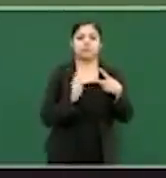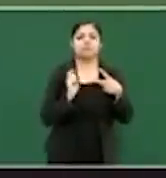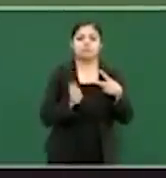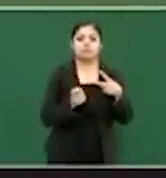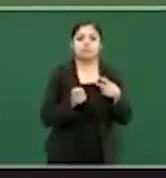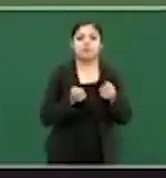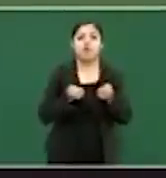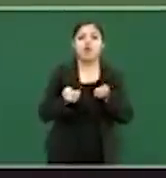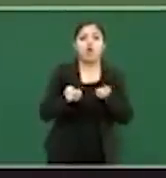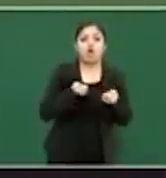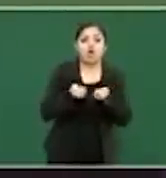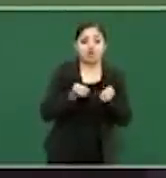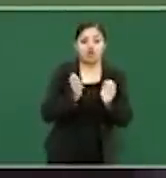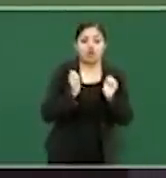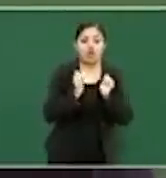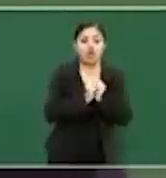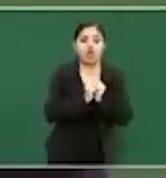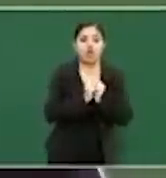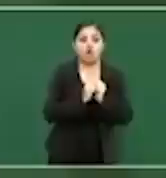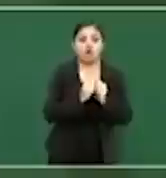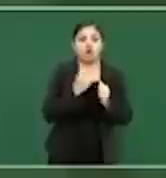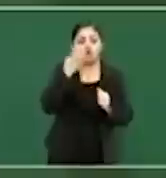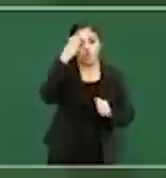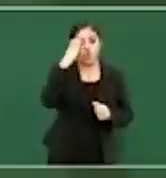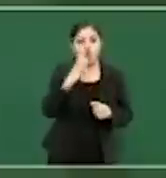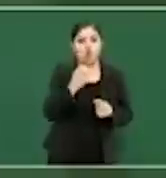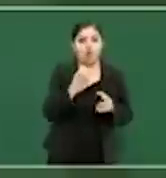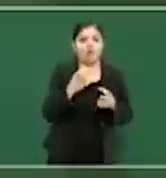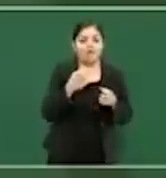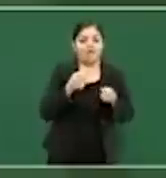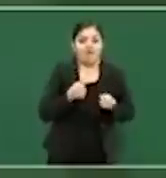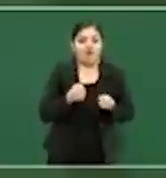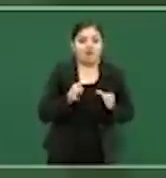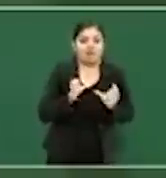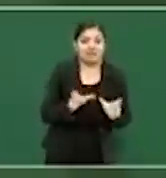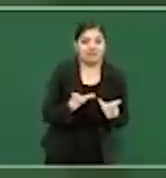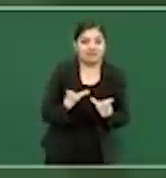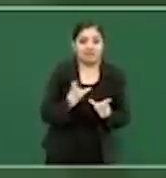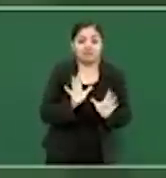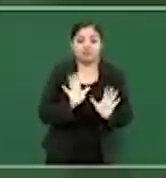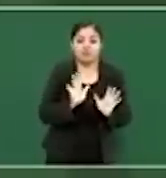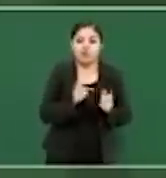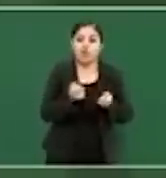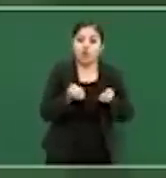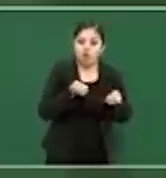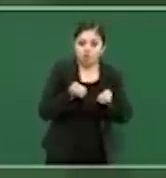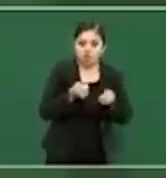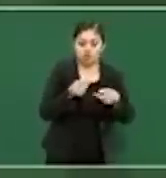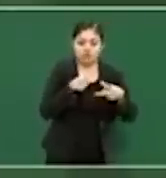fuerza. En eso consiste la reconversión.